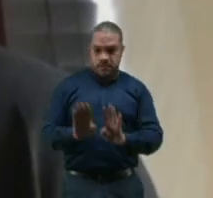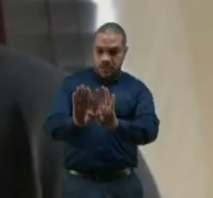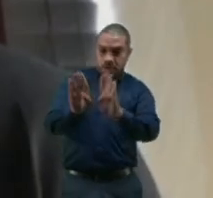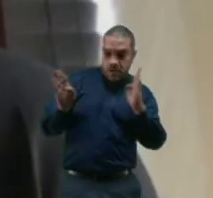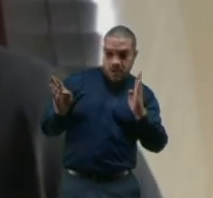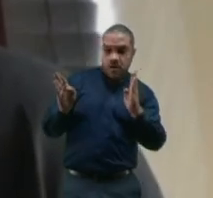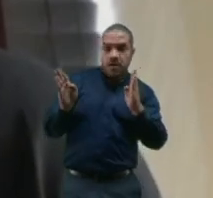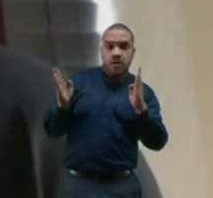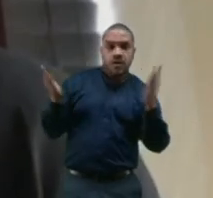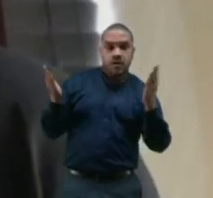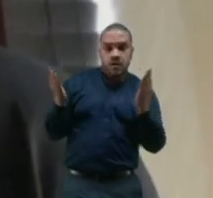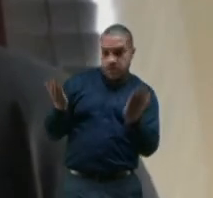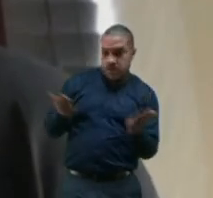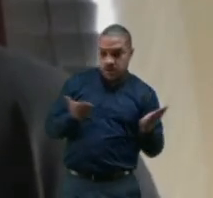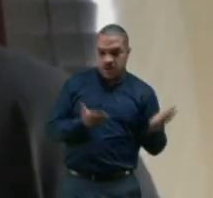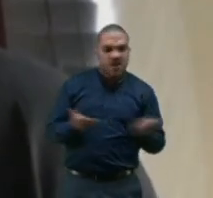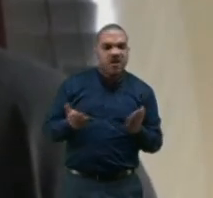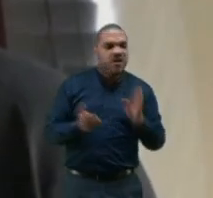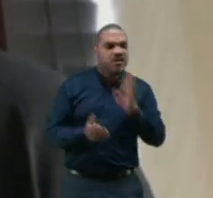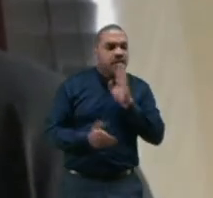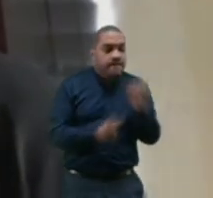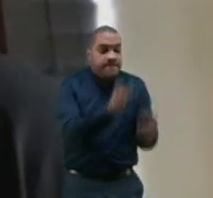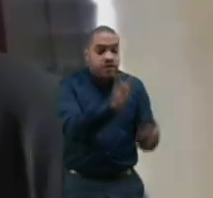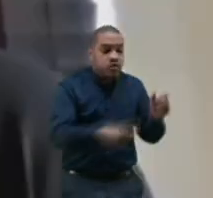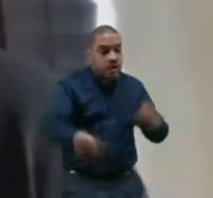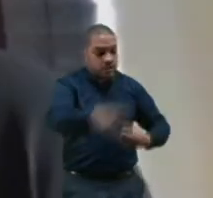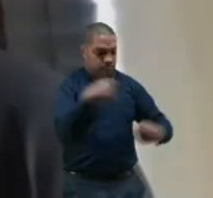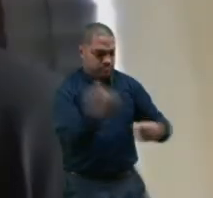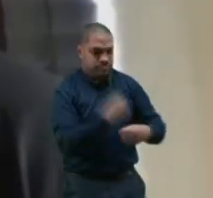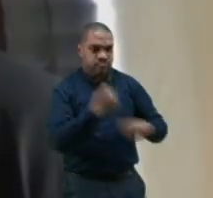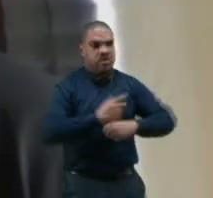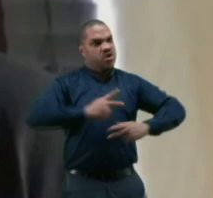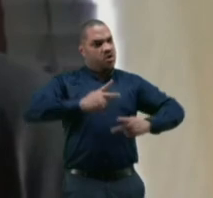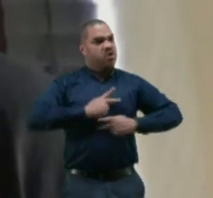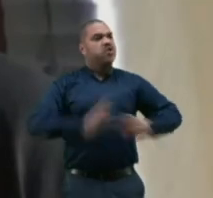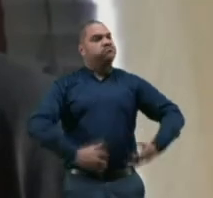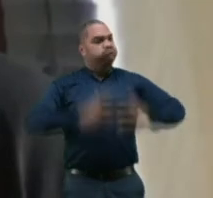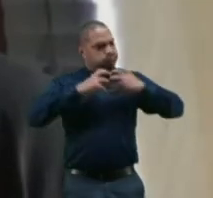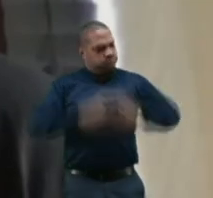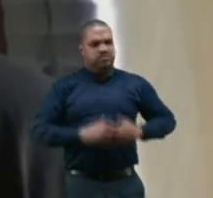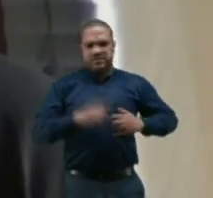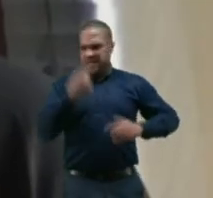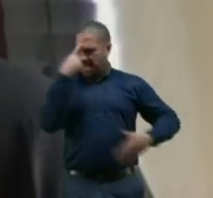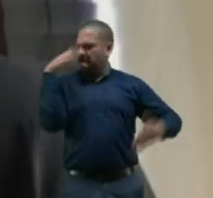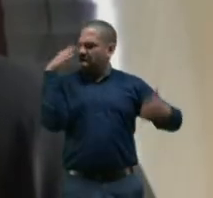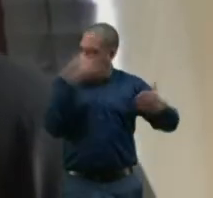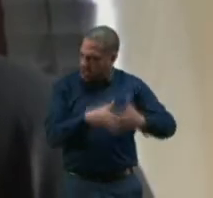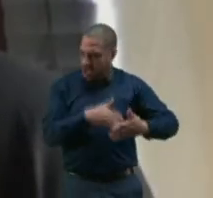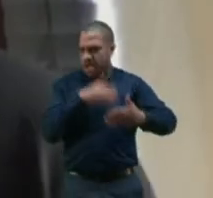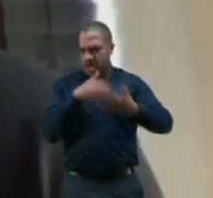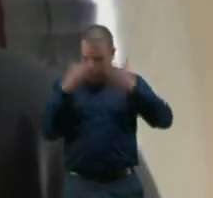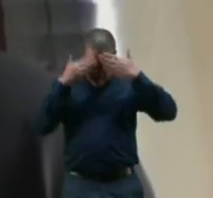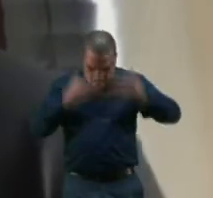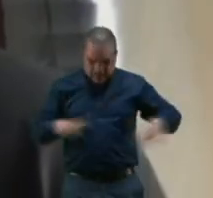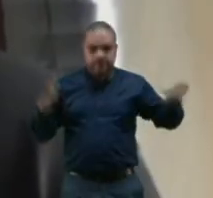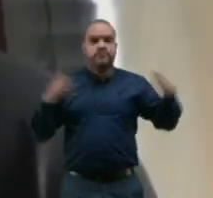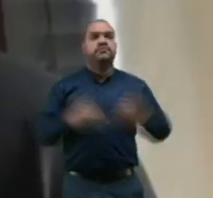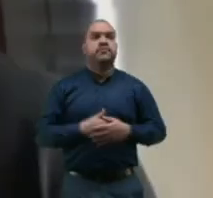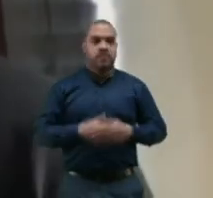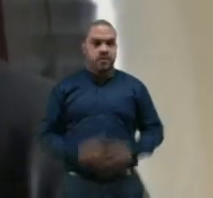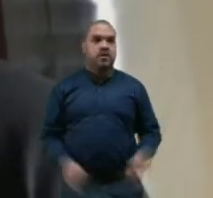más de los emprendedores comenzar a quitarse las barreras mentales y comenzar a pues a